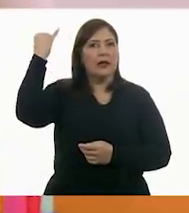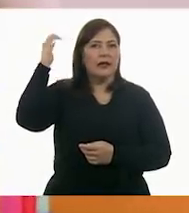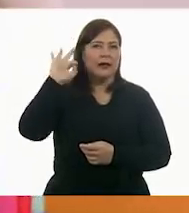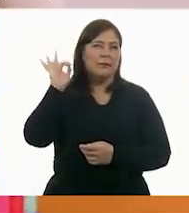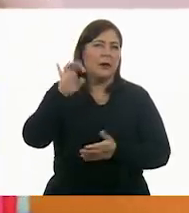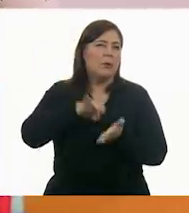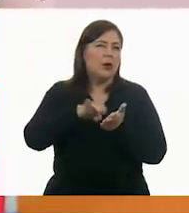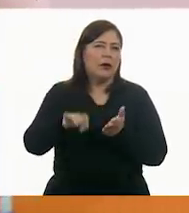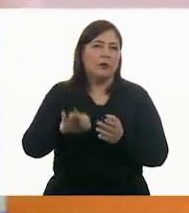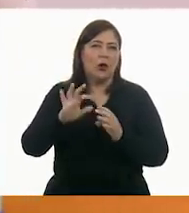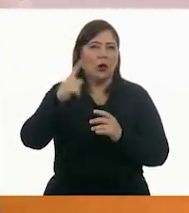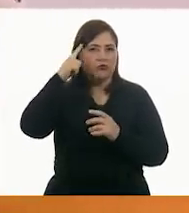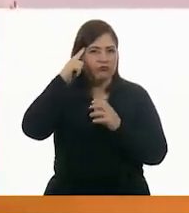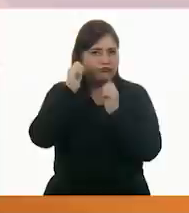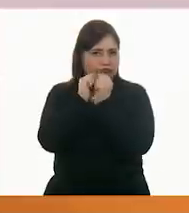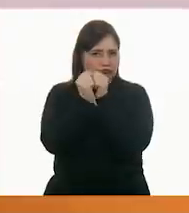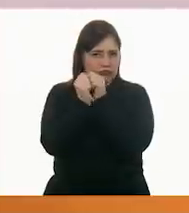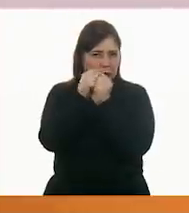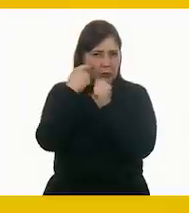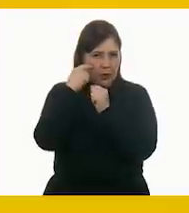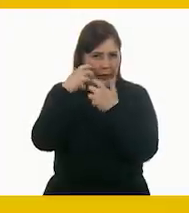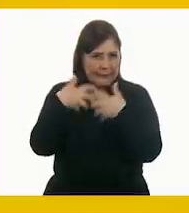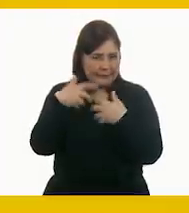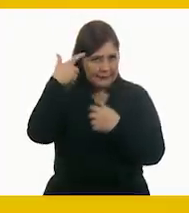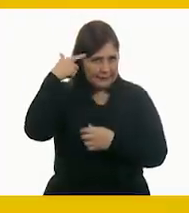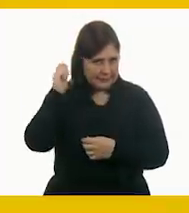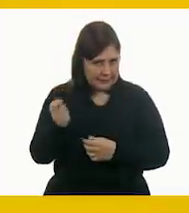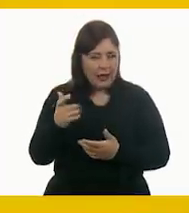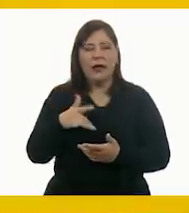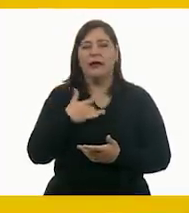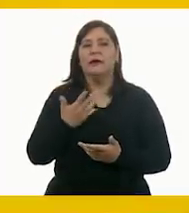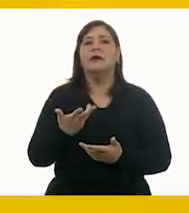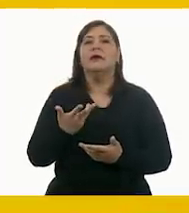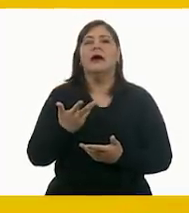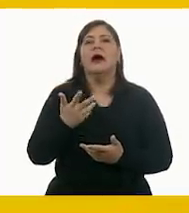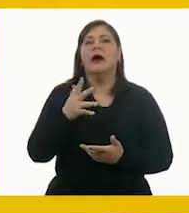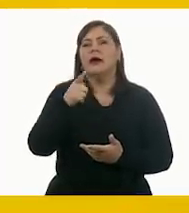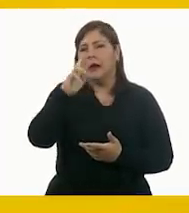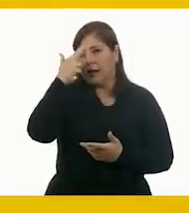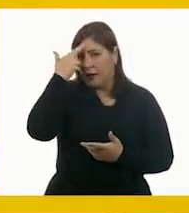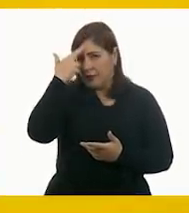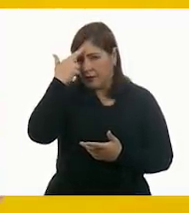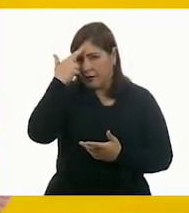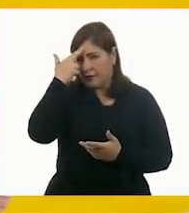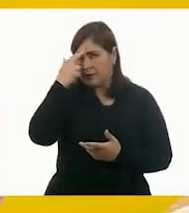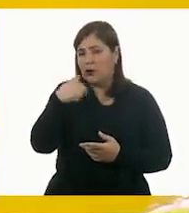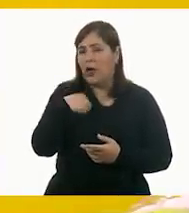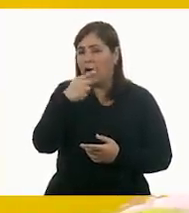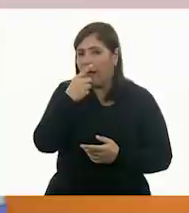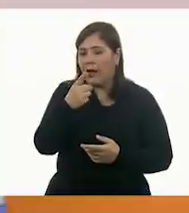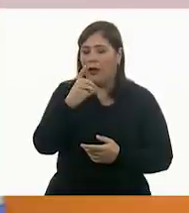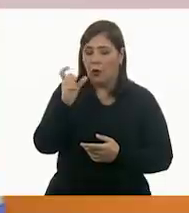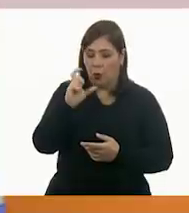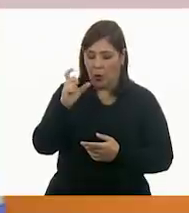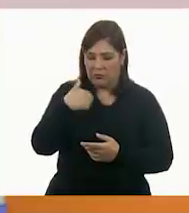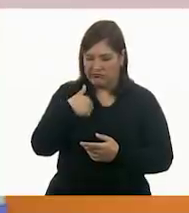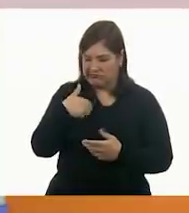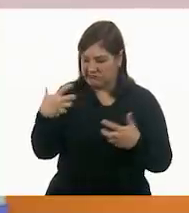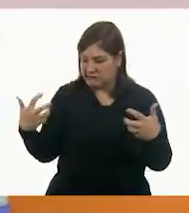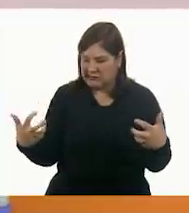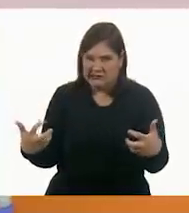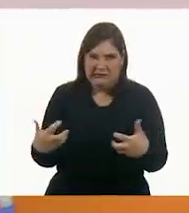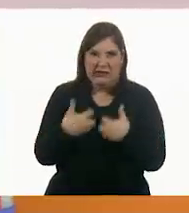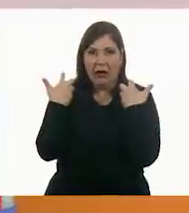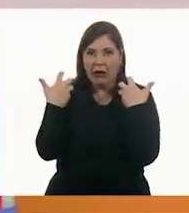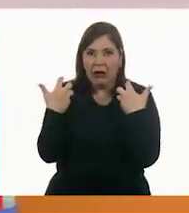cerebro. Muy bien. ¿Te acuerdas que decíamos la vez pasada que cuando tú te enojabas, no pensabas en lo que estabas